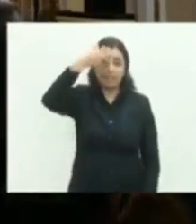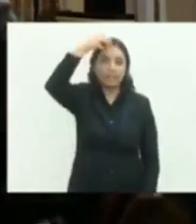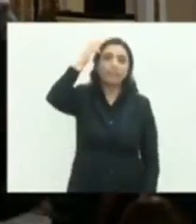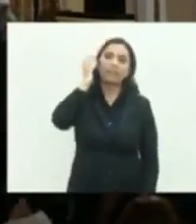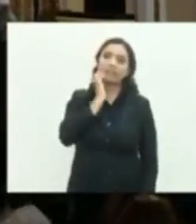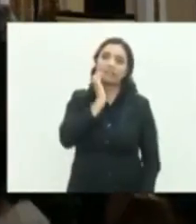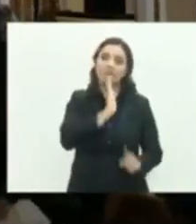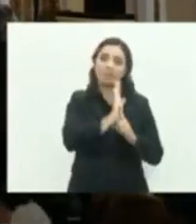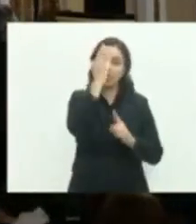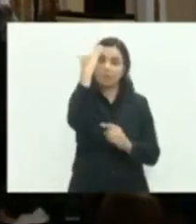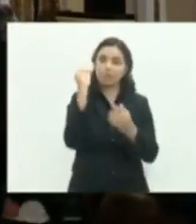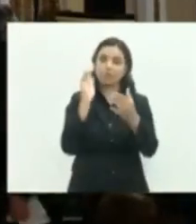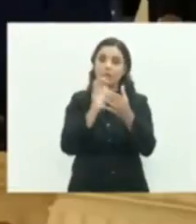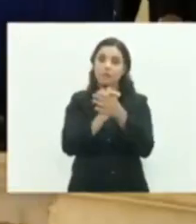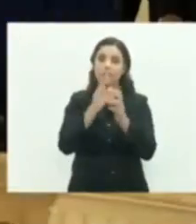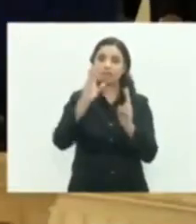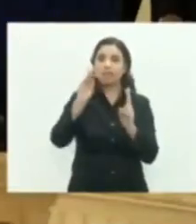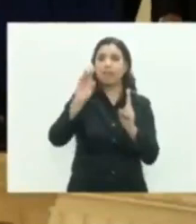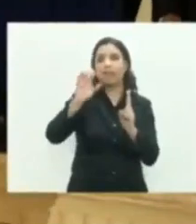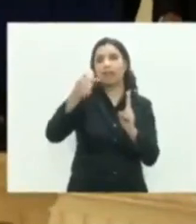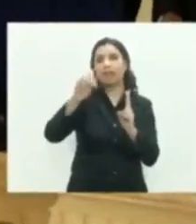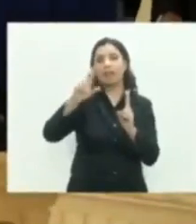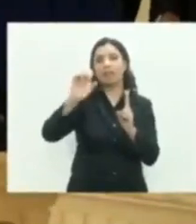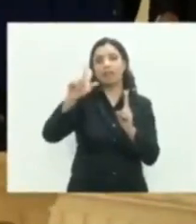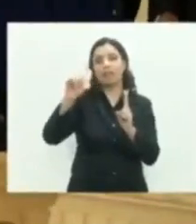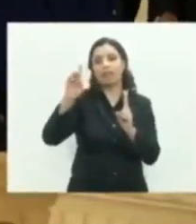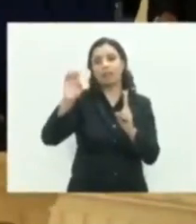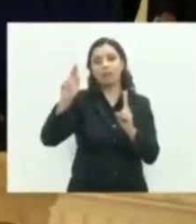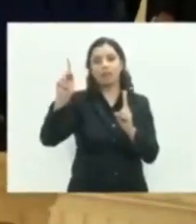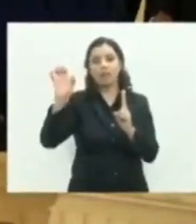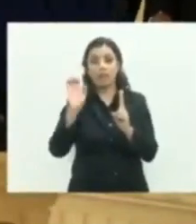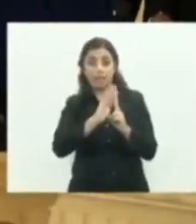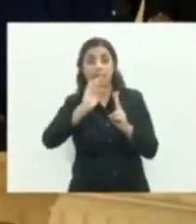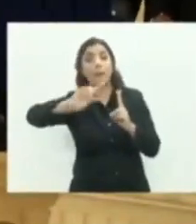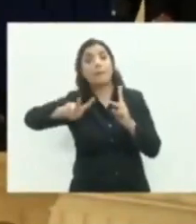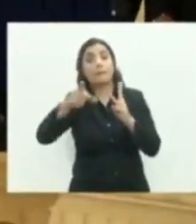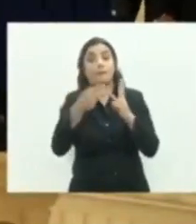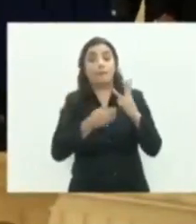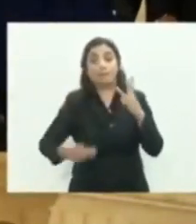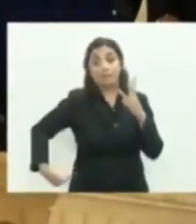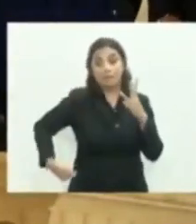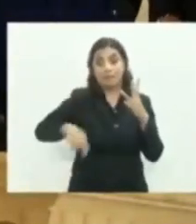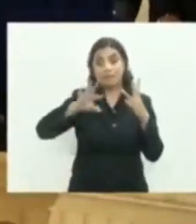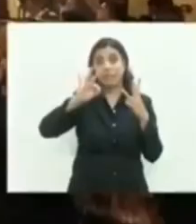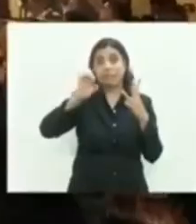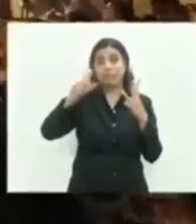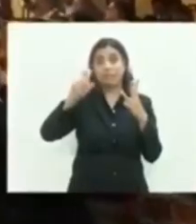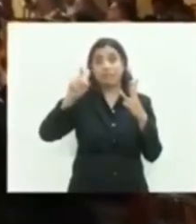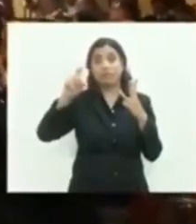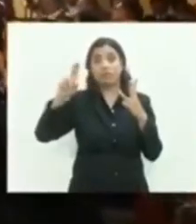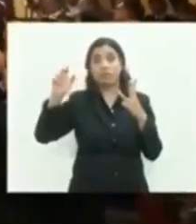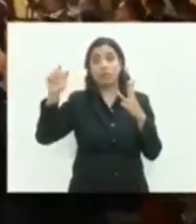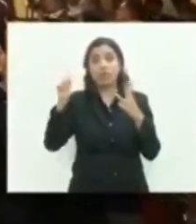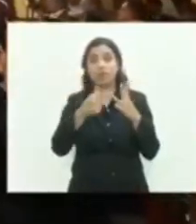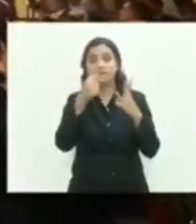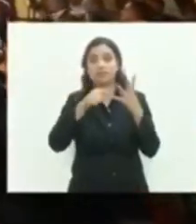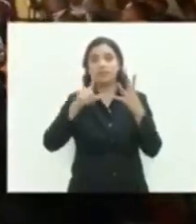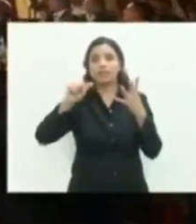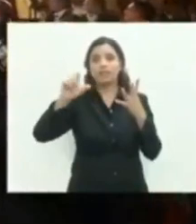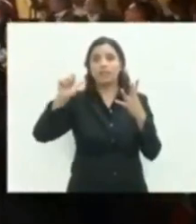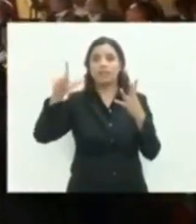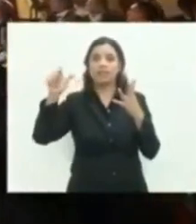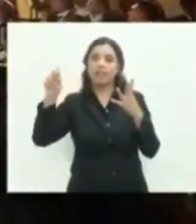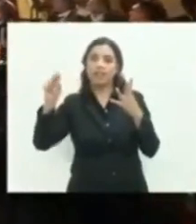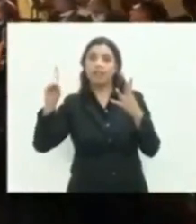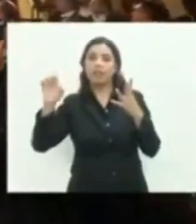Su esposa, Gabriela de Bukele, en compañía del señor vicepresidente electo, Félix Ulloa Hijo, y la señora Lilian de